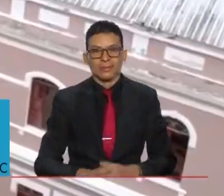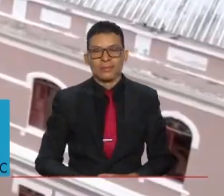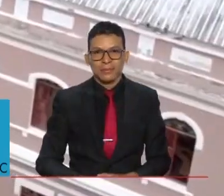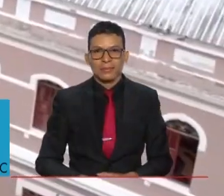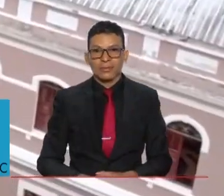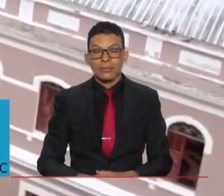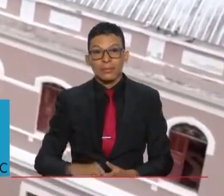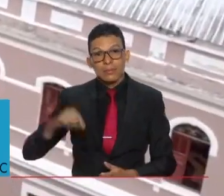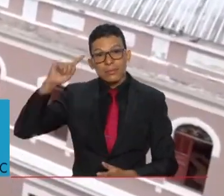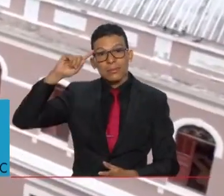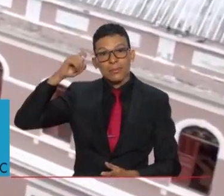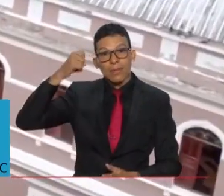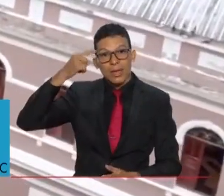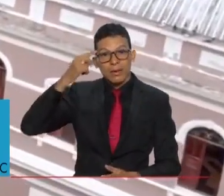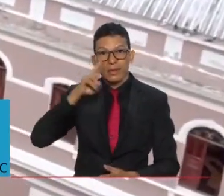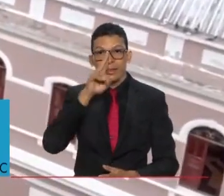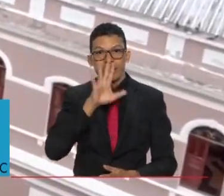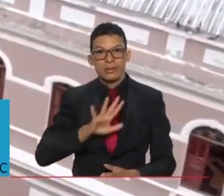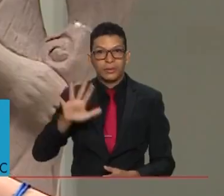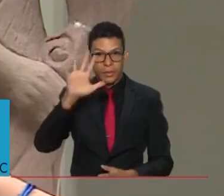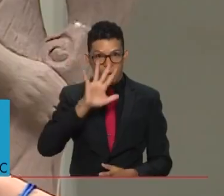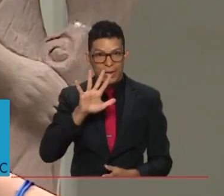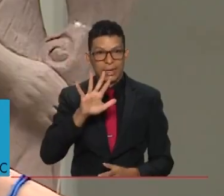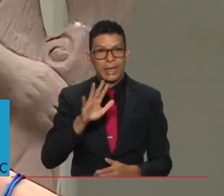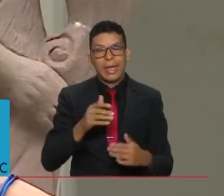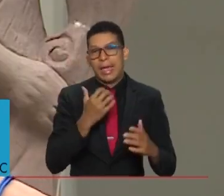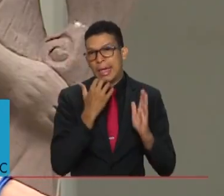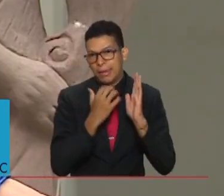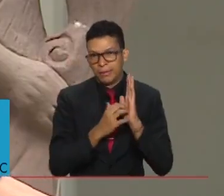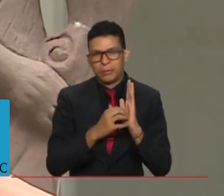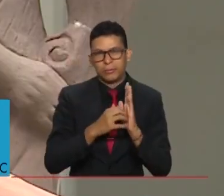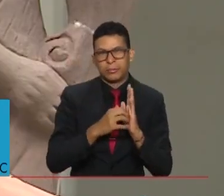gobierno nacional, por ejemplo, para el primer periodo del